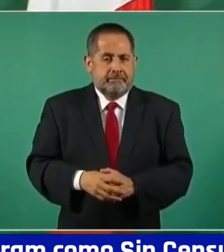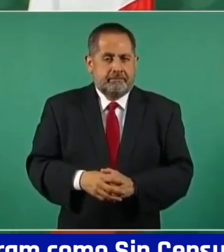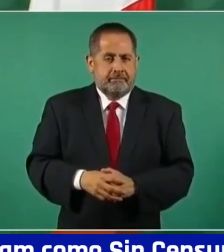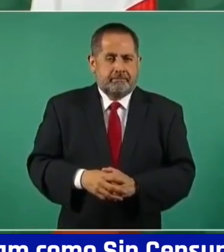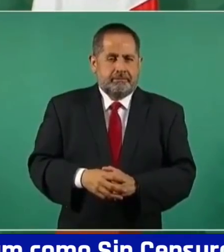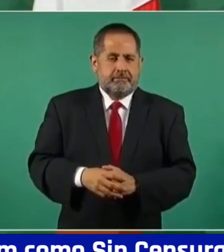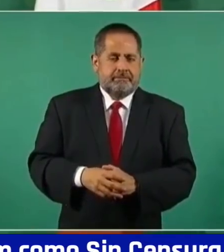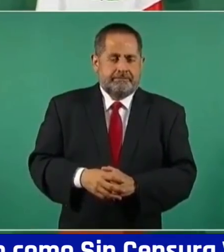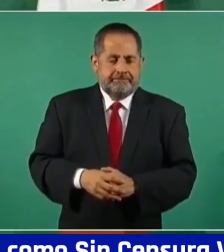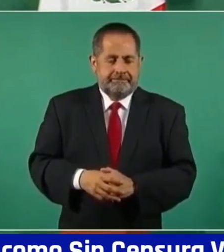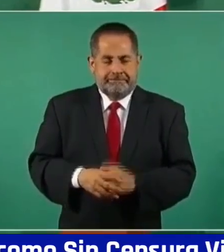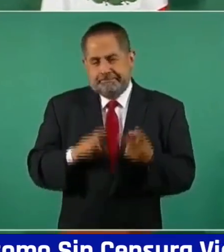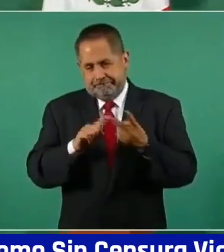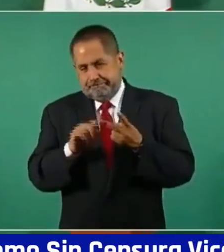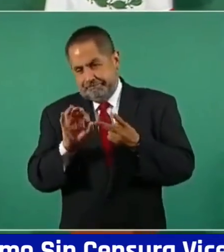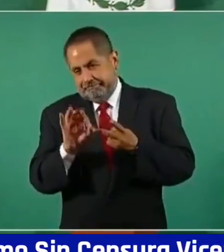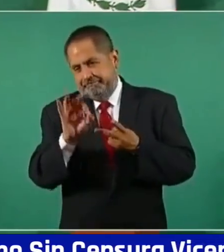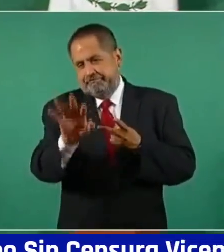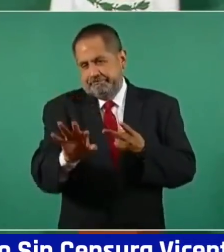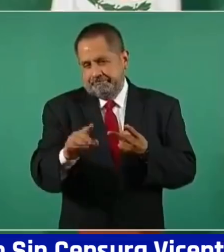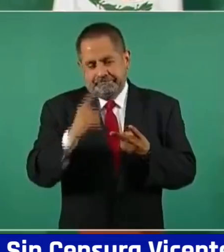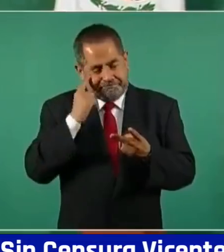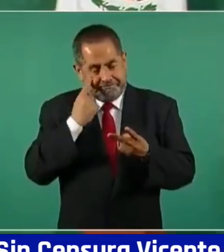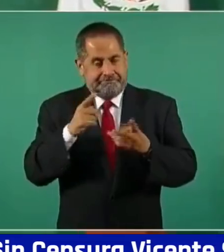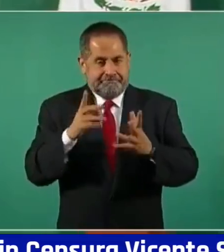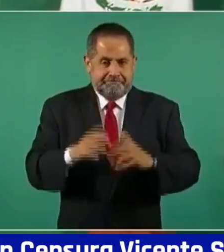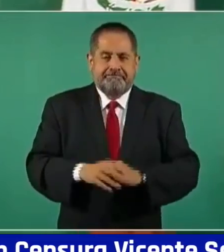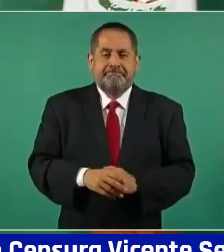Les doy otro dato, ¿no?